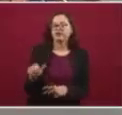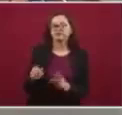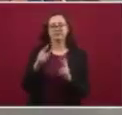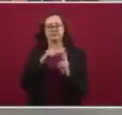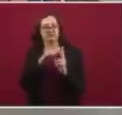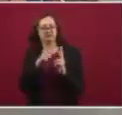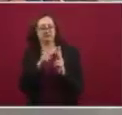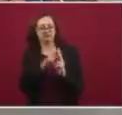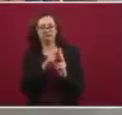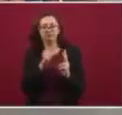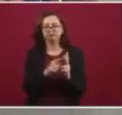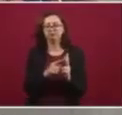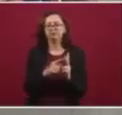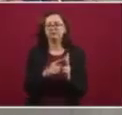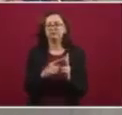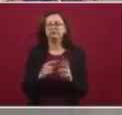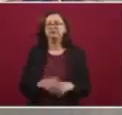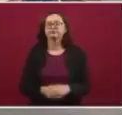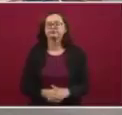tener los antecedentes.